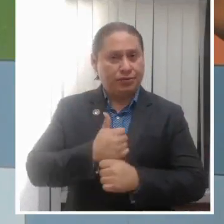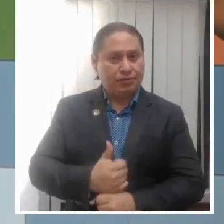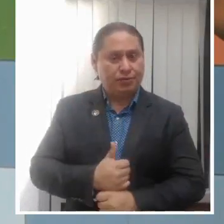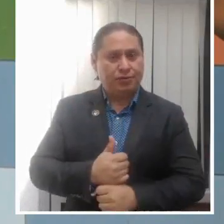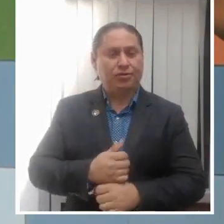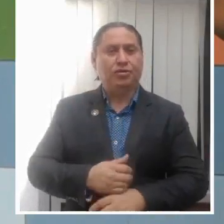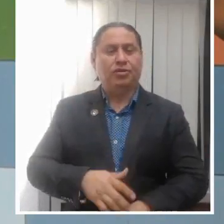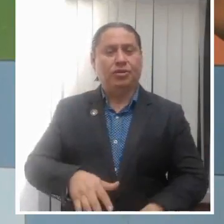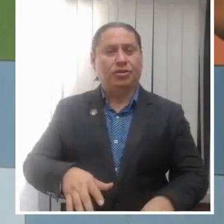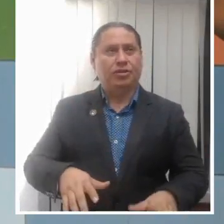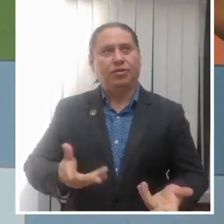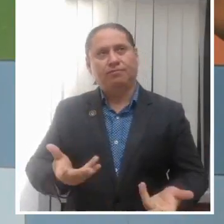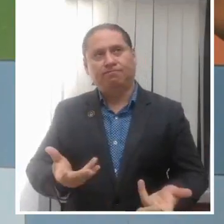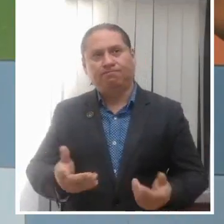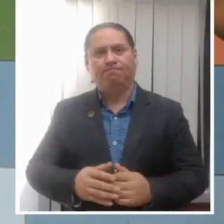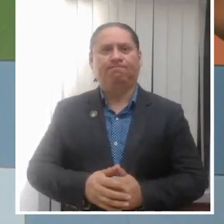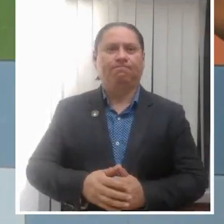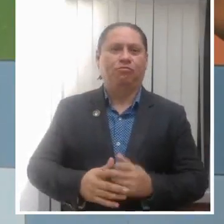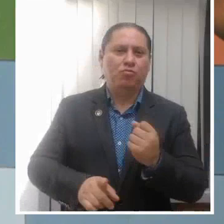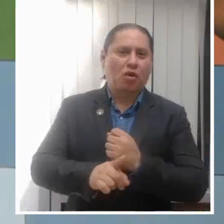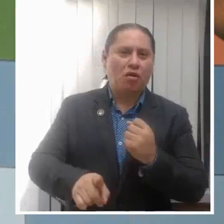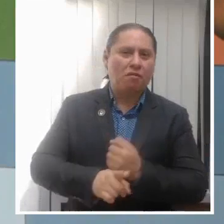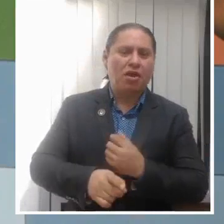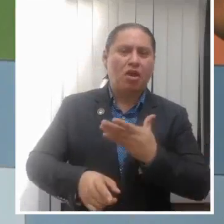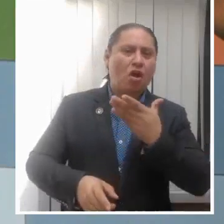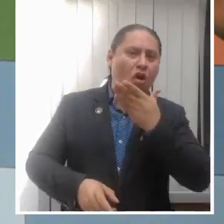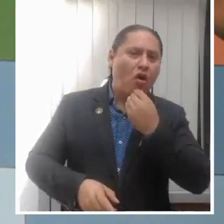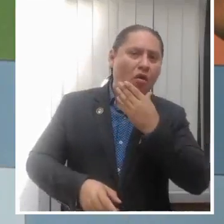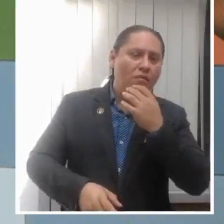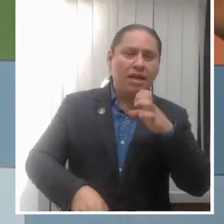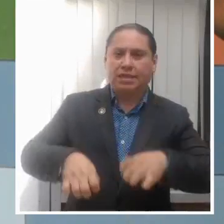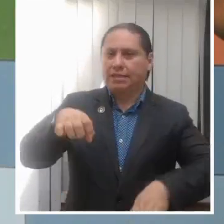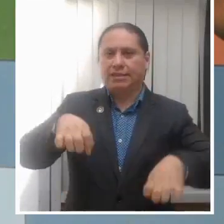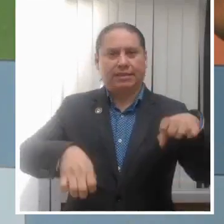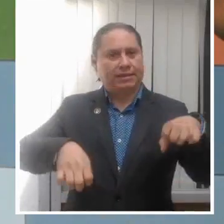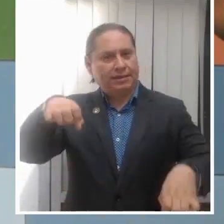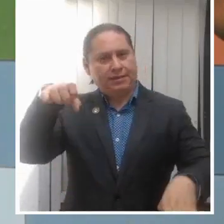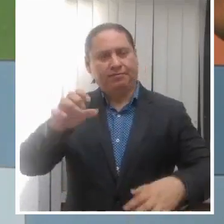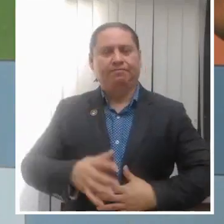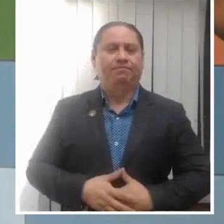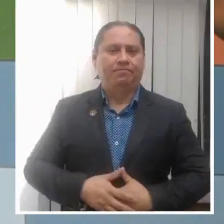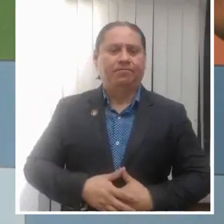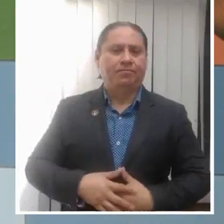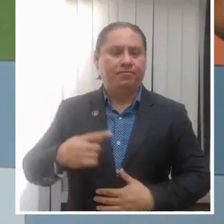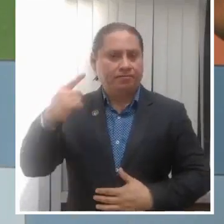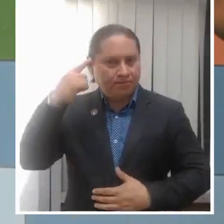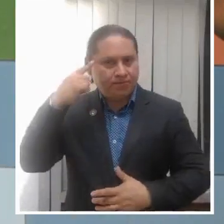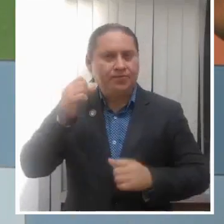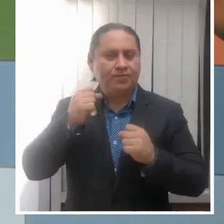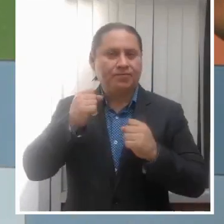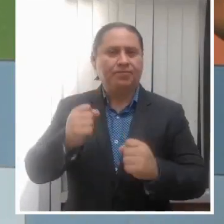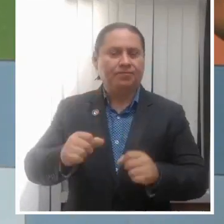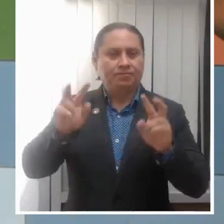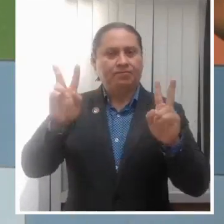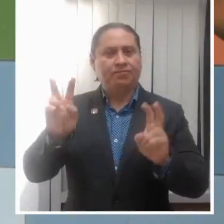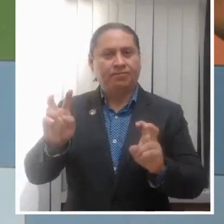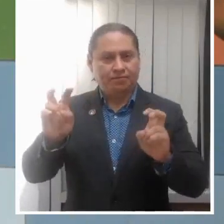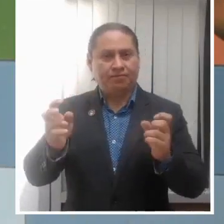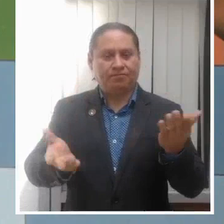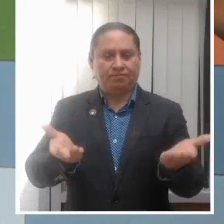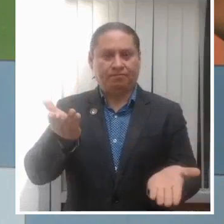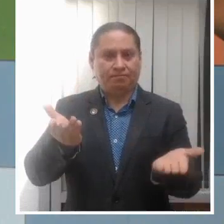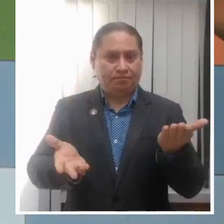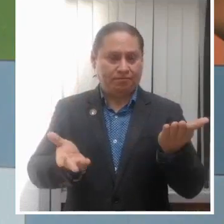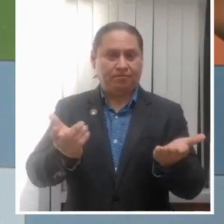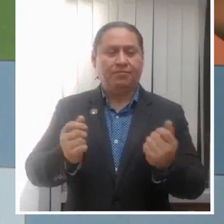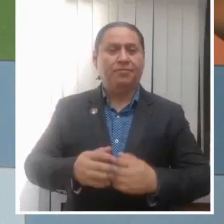y sobreviven los hombres de todas las edades. Seguramente los asuntos de género